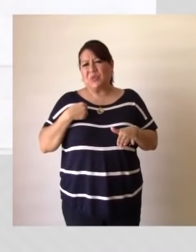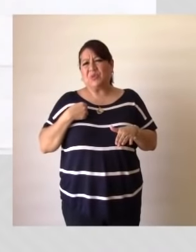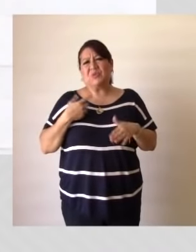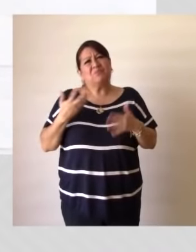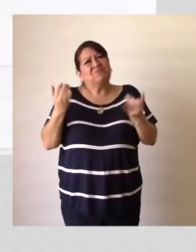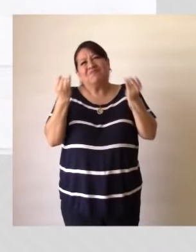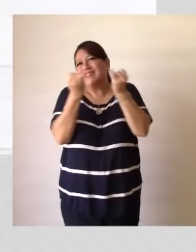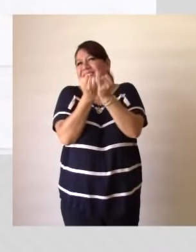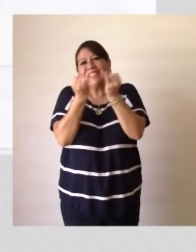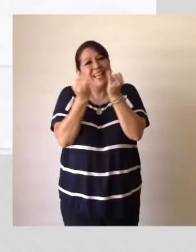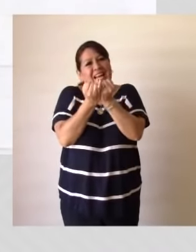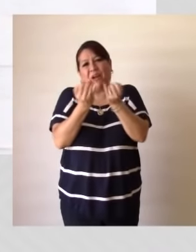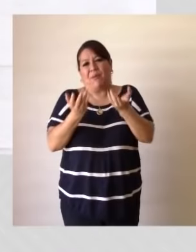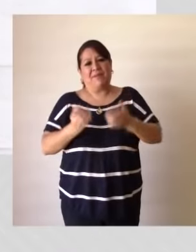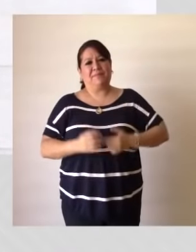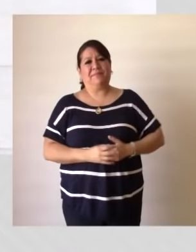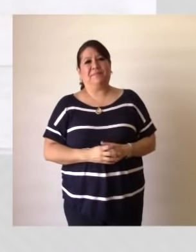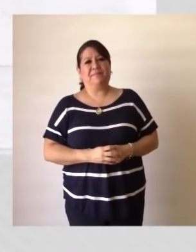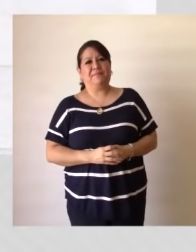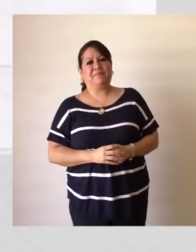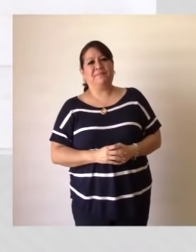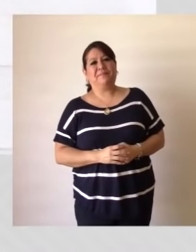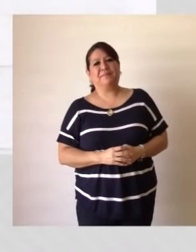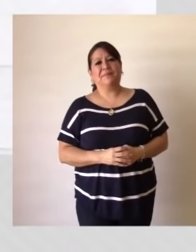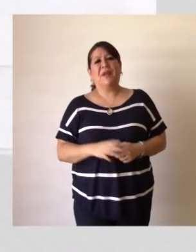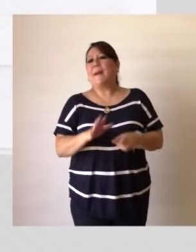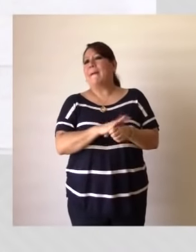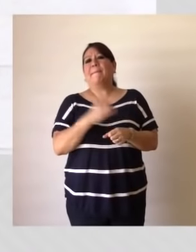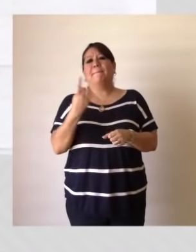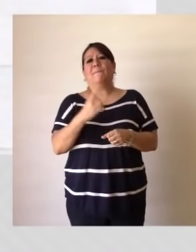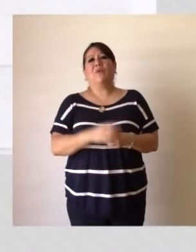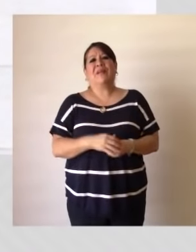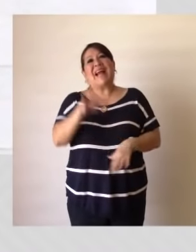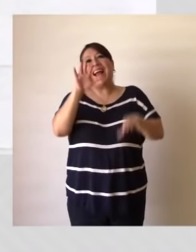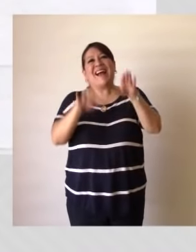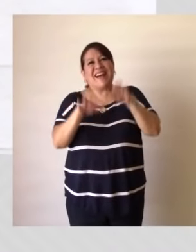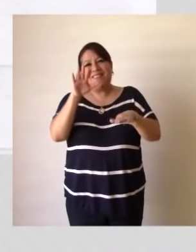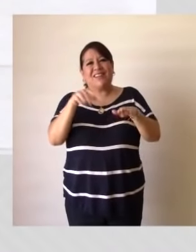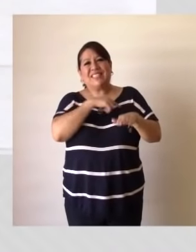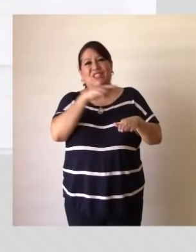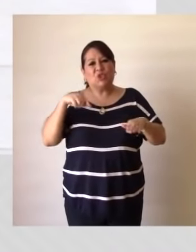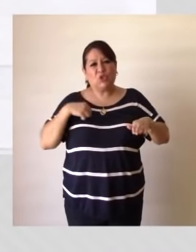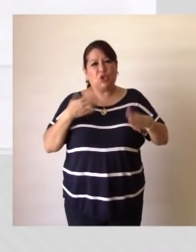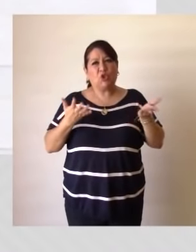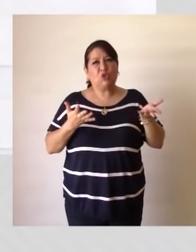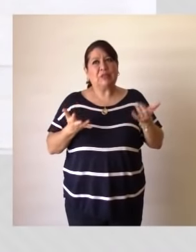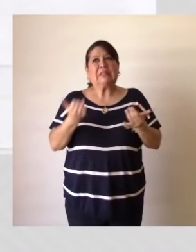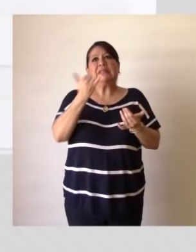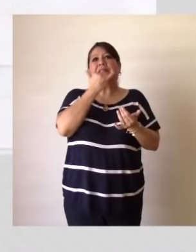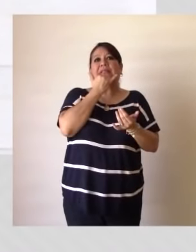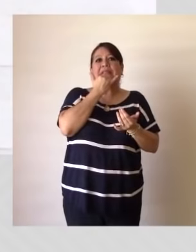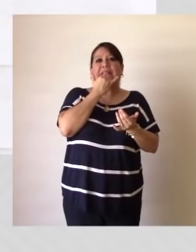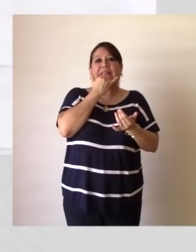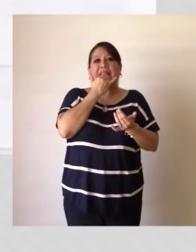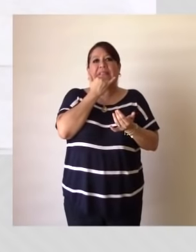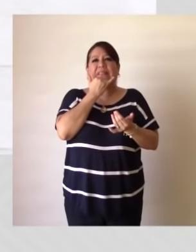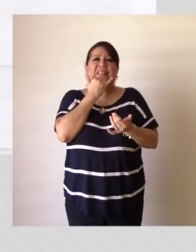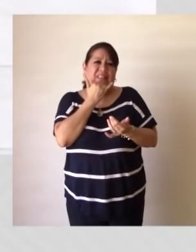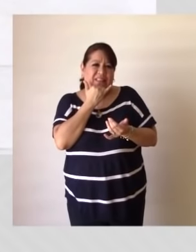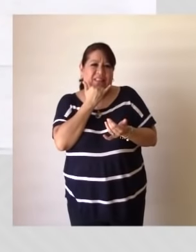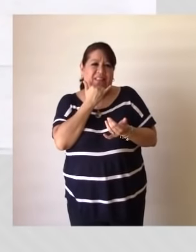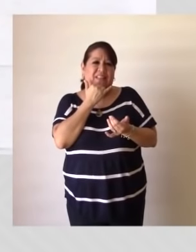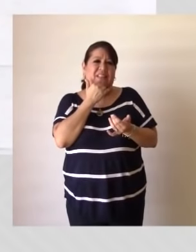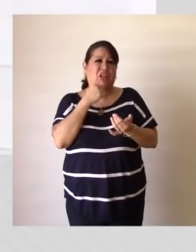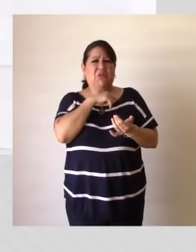porque porque en ocasiones cuando cometemos errores el mayor problema no es que cometas el error sino que